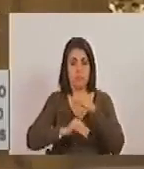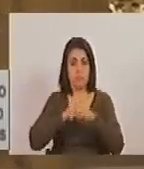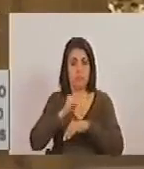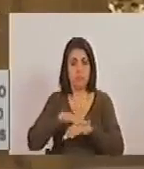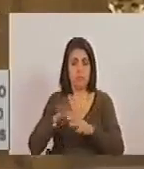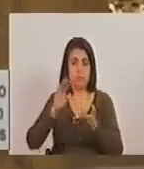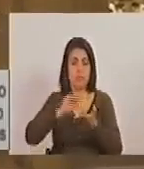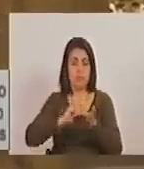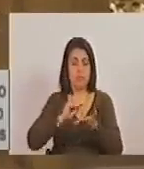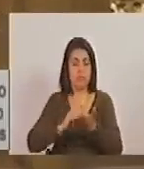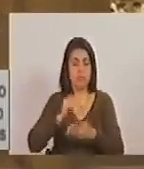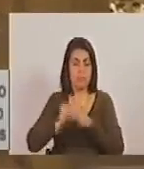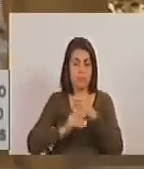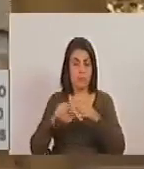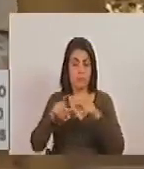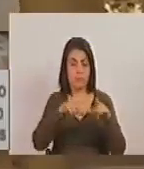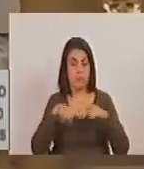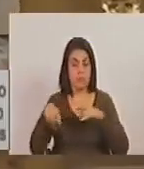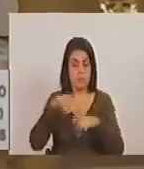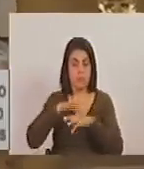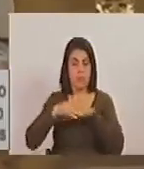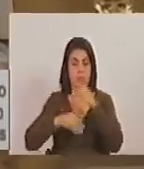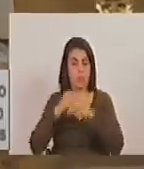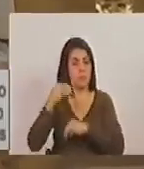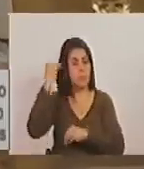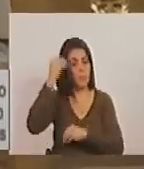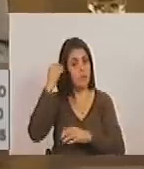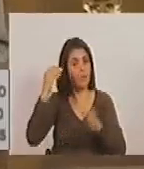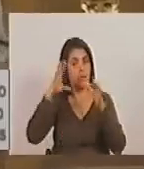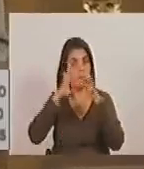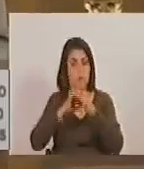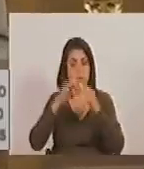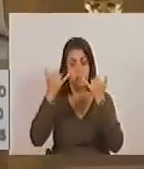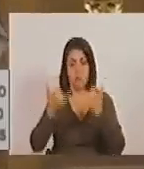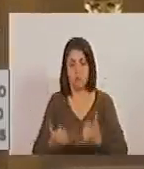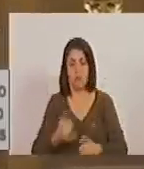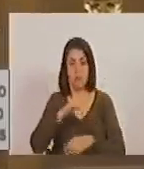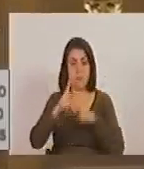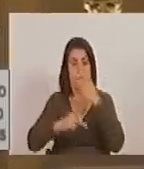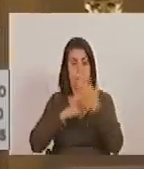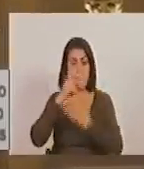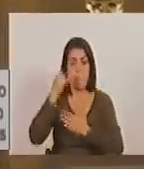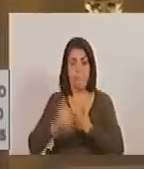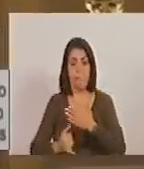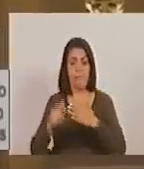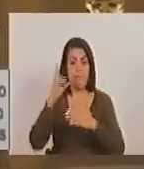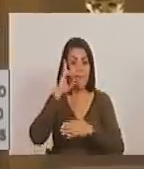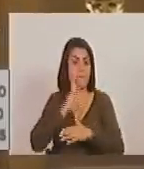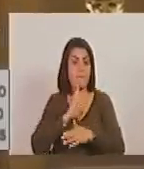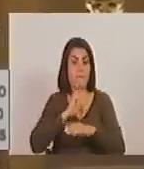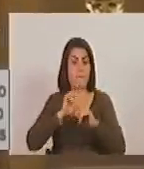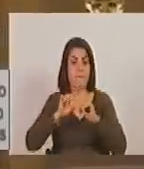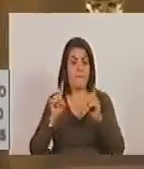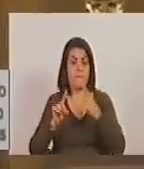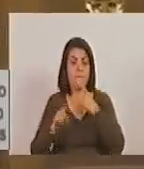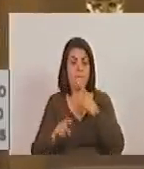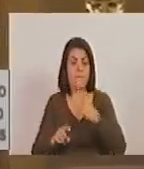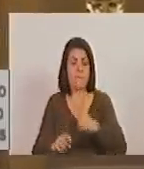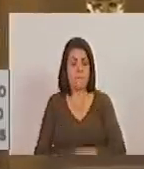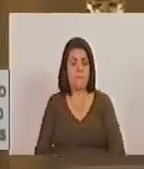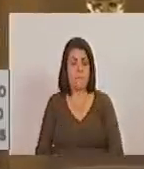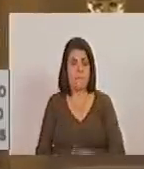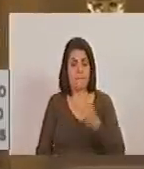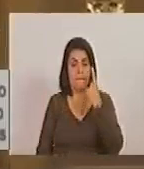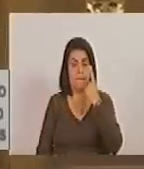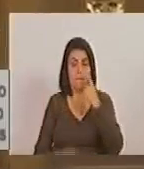de rendición de los españoles y se consolida definitivamente el proyecto bolivariano. Termino con dos cosas.